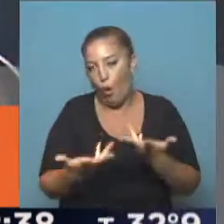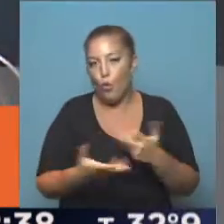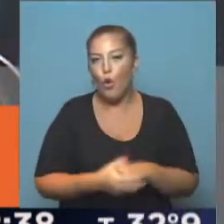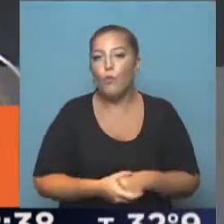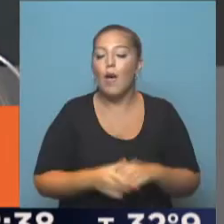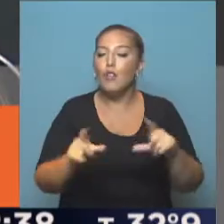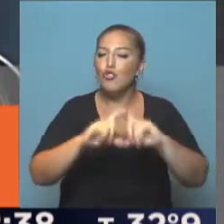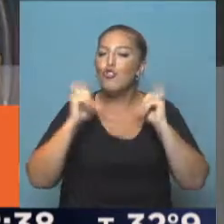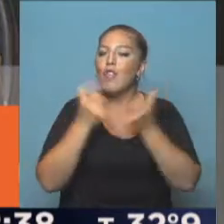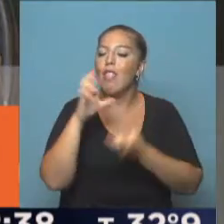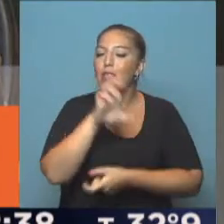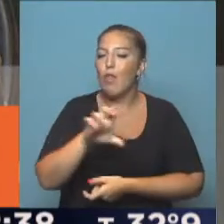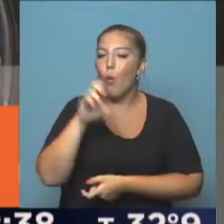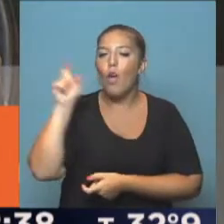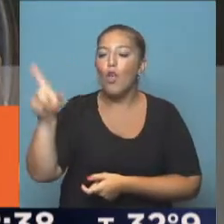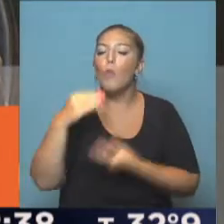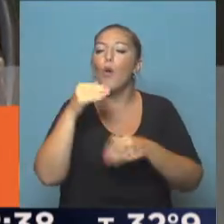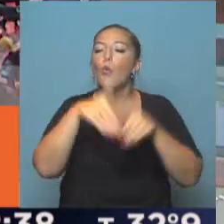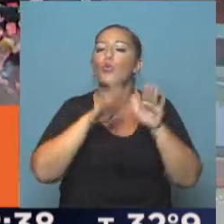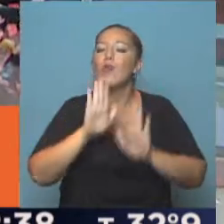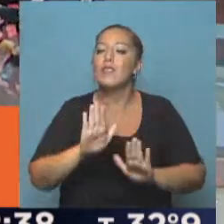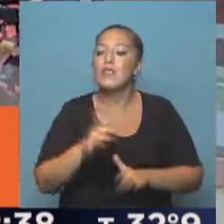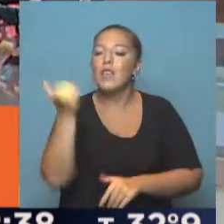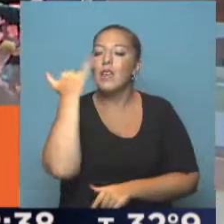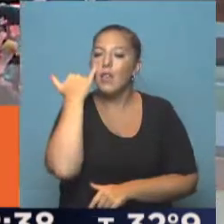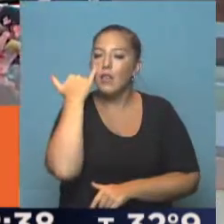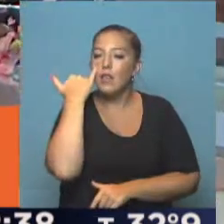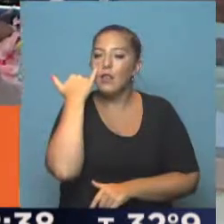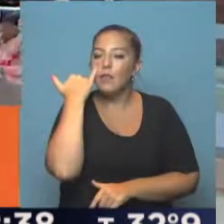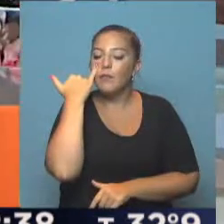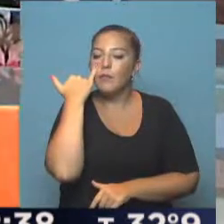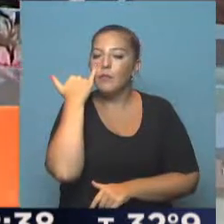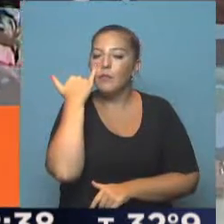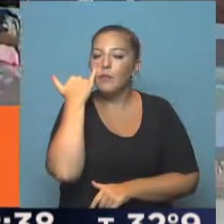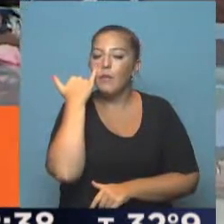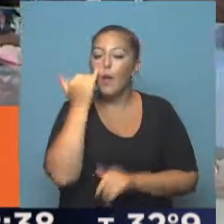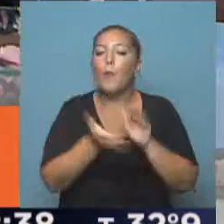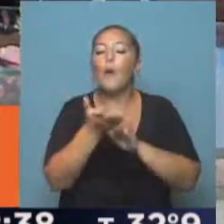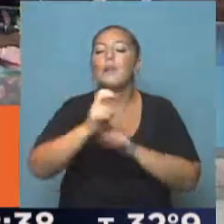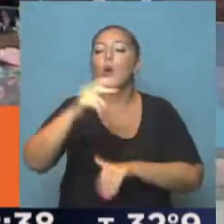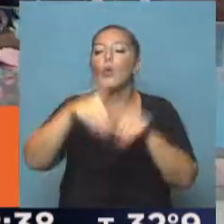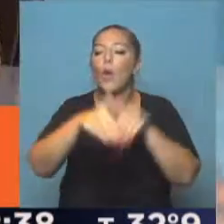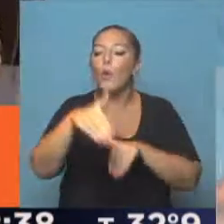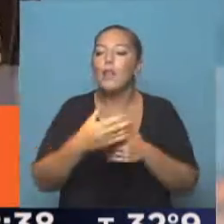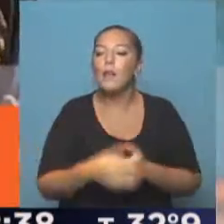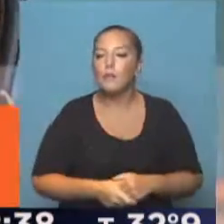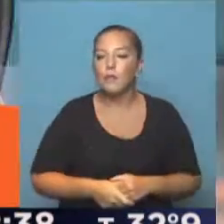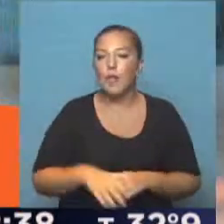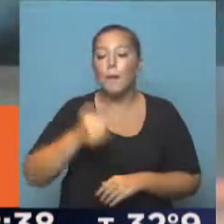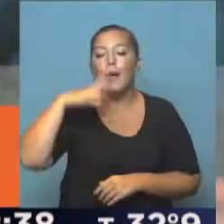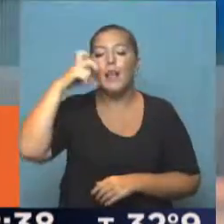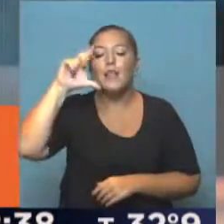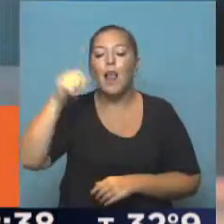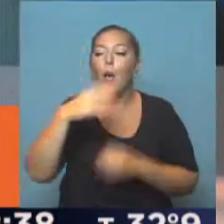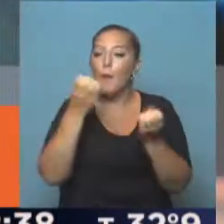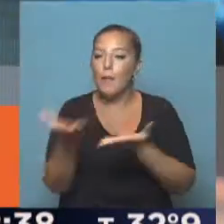la sociedad ecuatoriana. ¿Por qué votó de este modo y, en cierto modo, qué depara la segunda vuelta? Maricela, bienvenida. Bueno, muchas